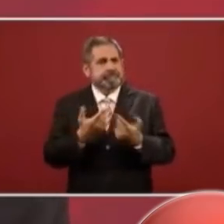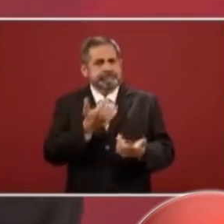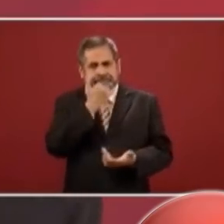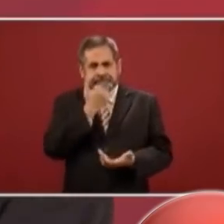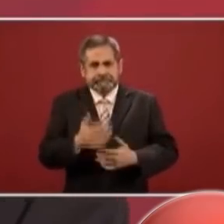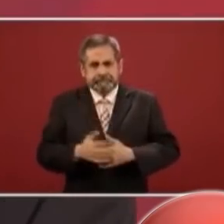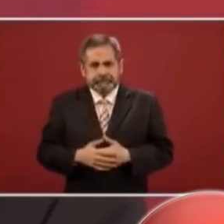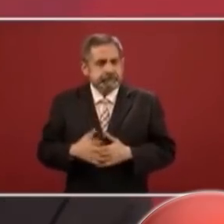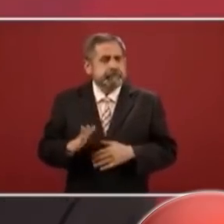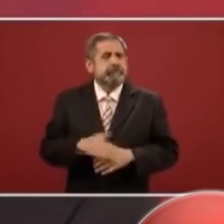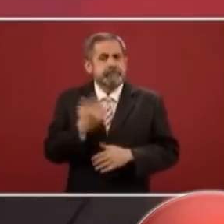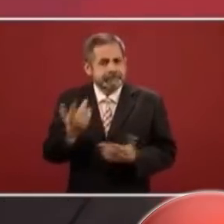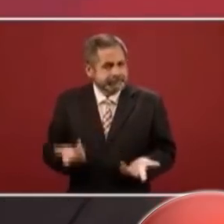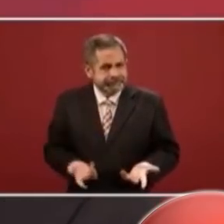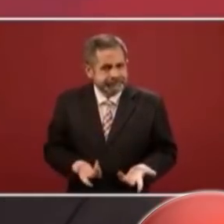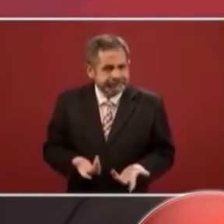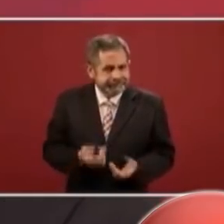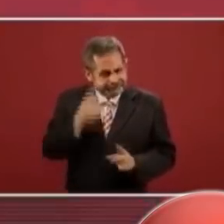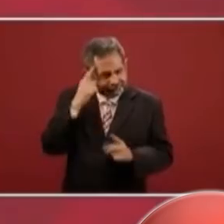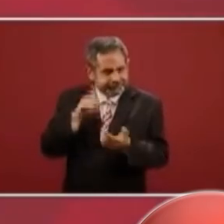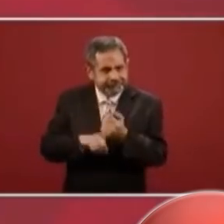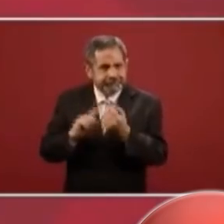¿A qué se atribuye?